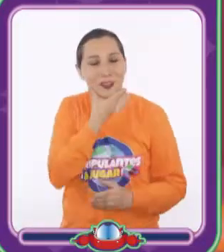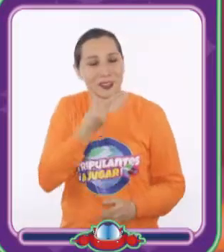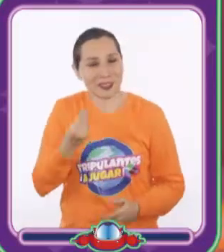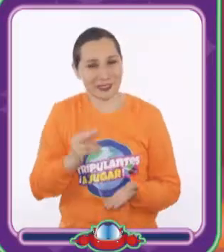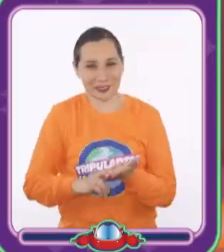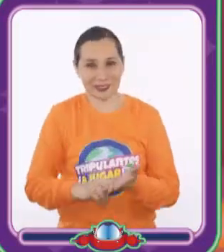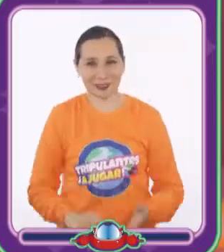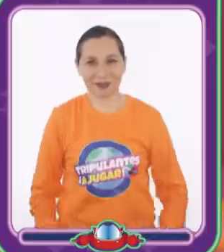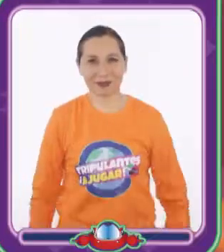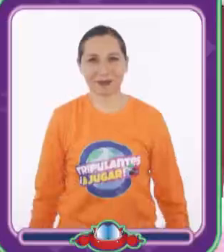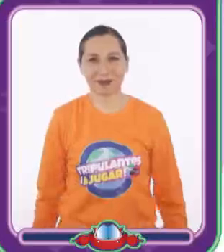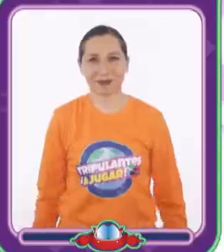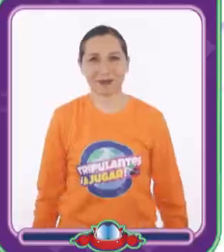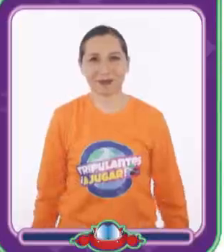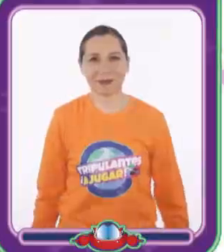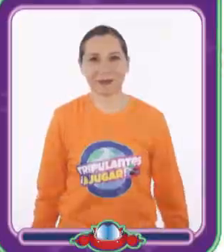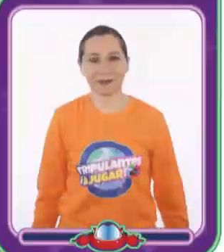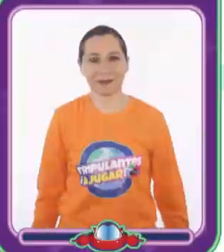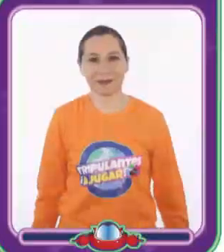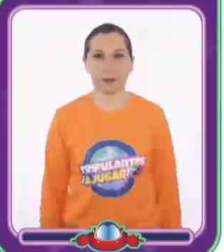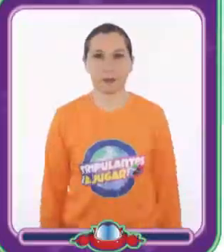¿Verdad?